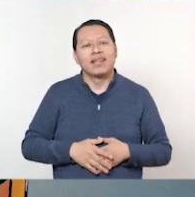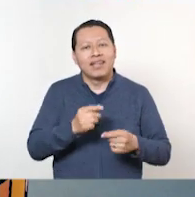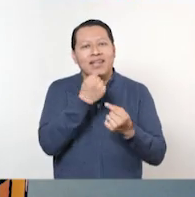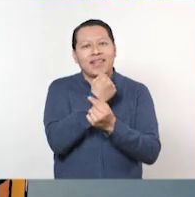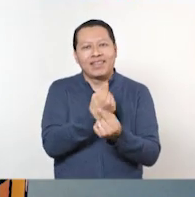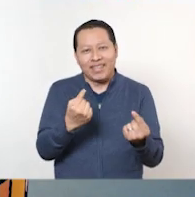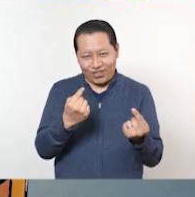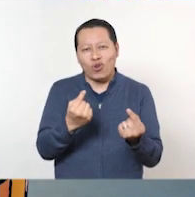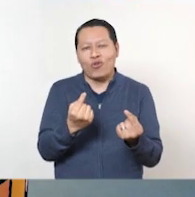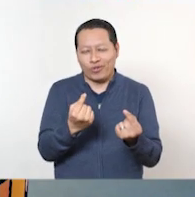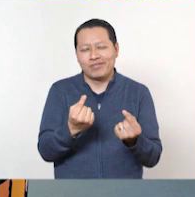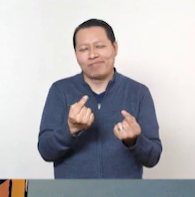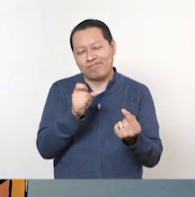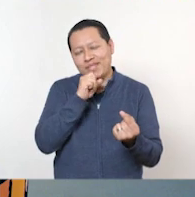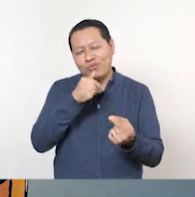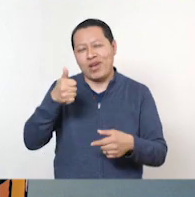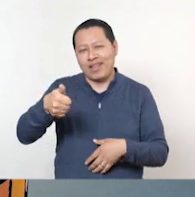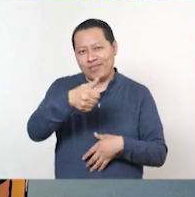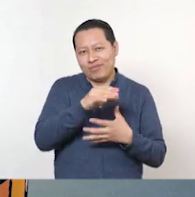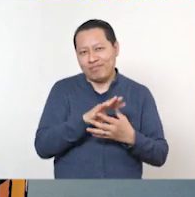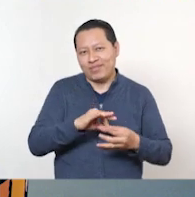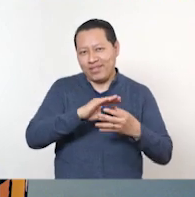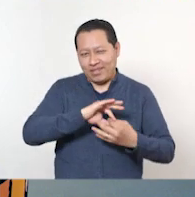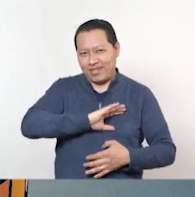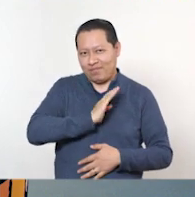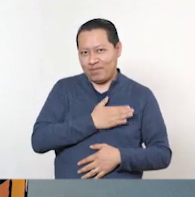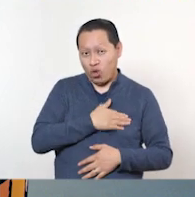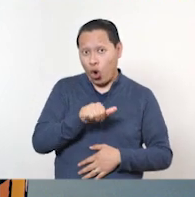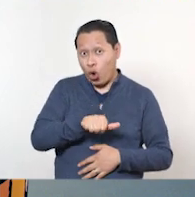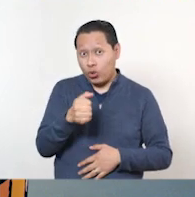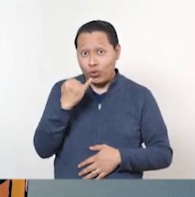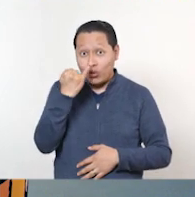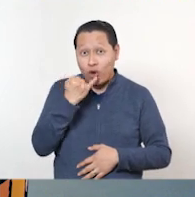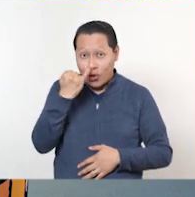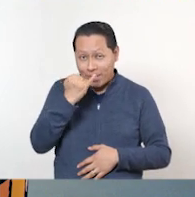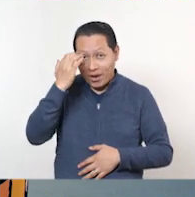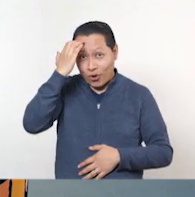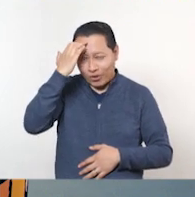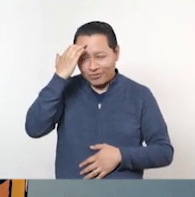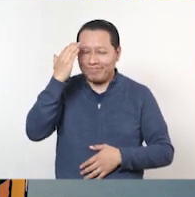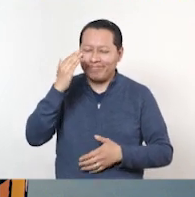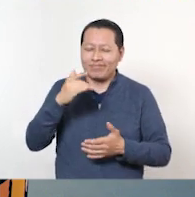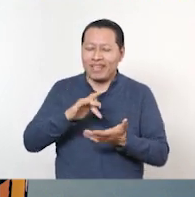Muchas gracias a las niñas y los niños que nos compartieron qué lenguas distintas al español conocen.